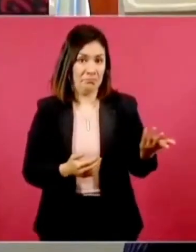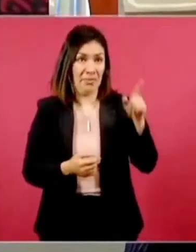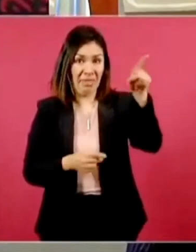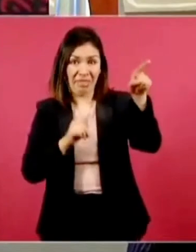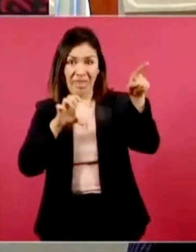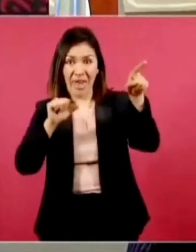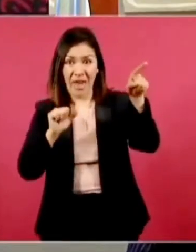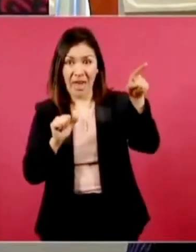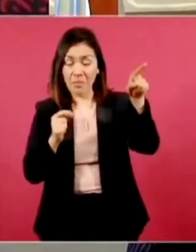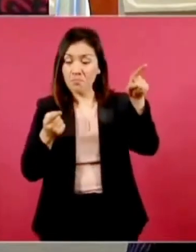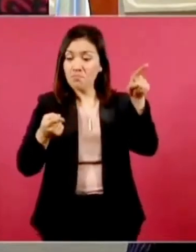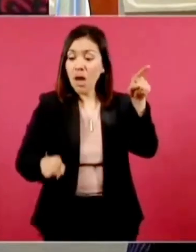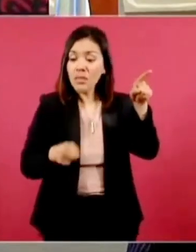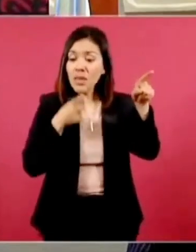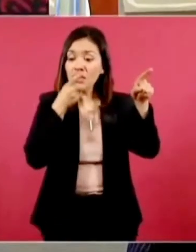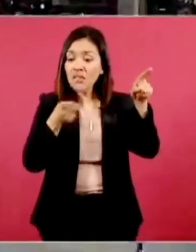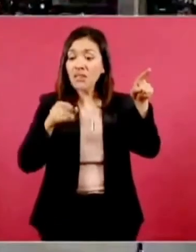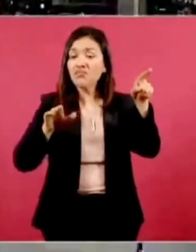dijo,